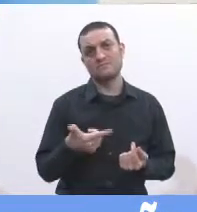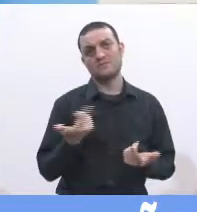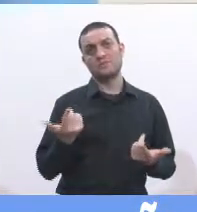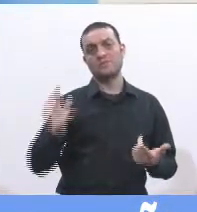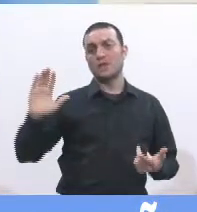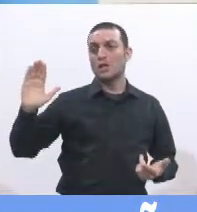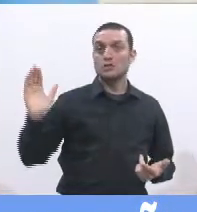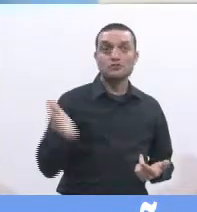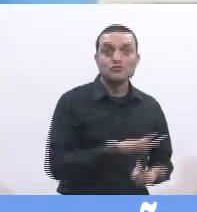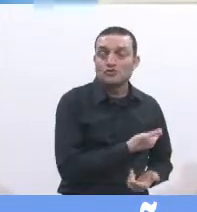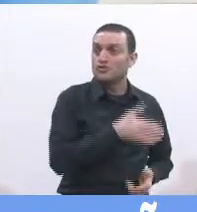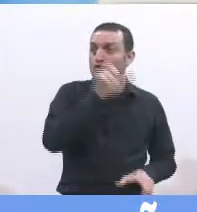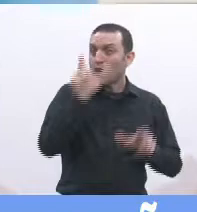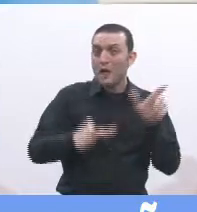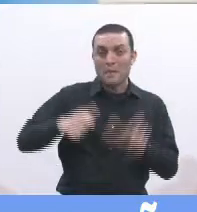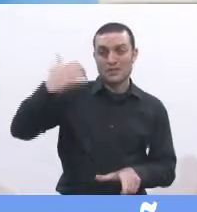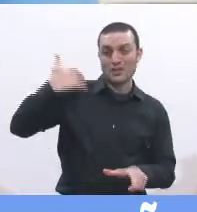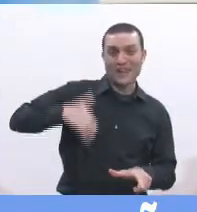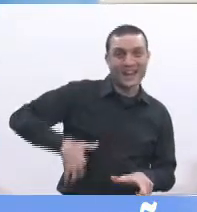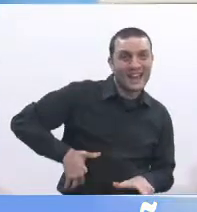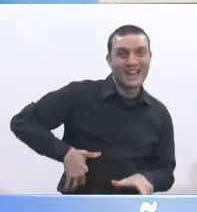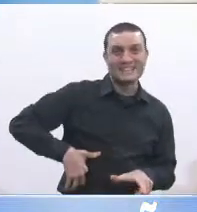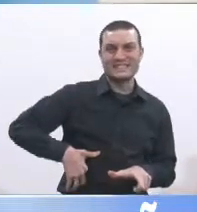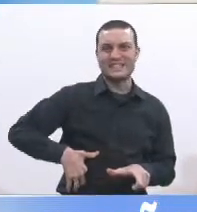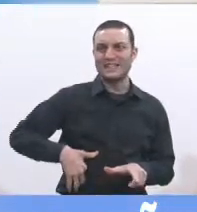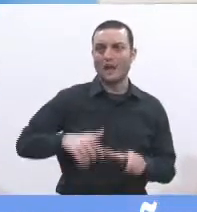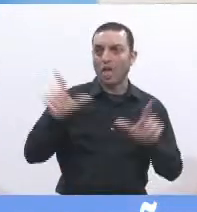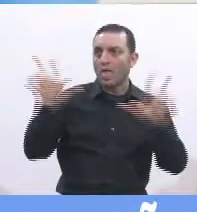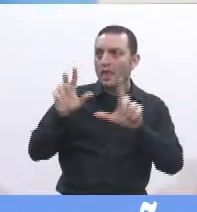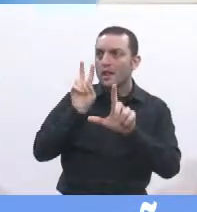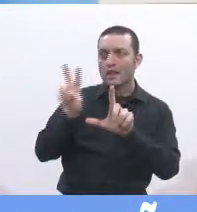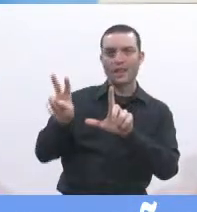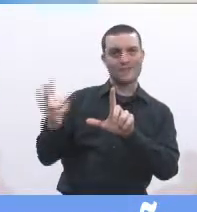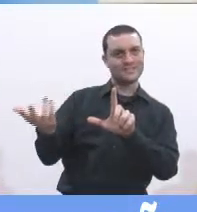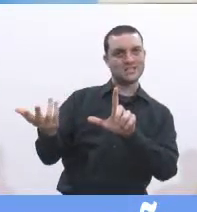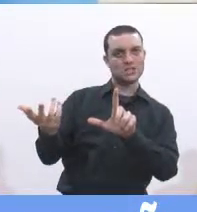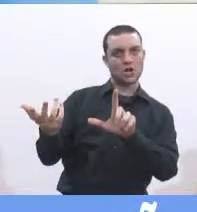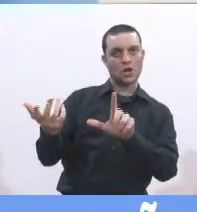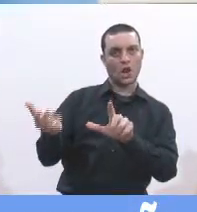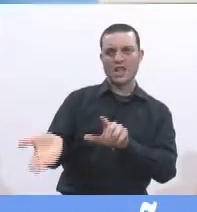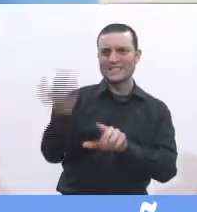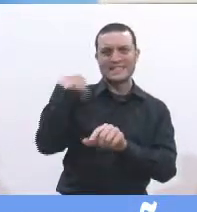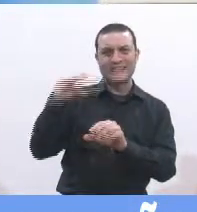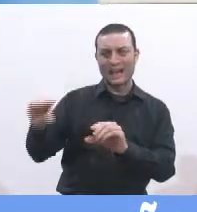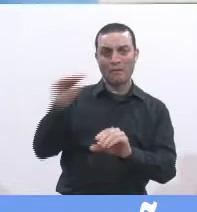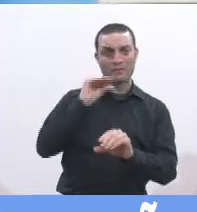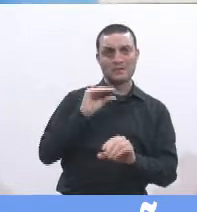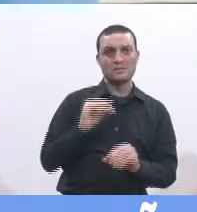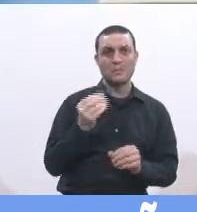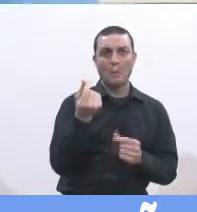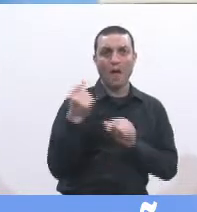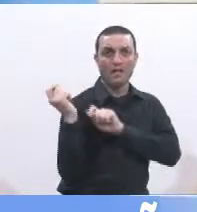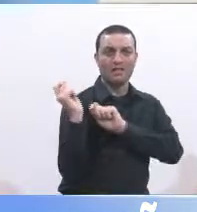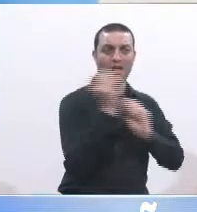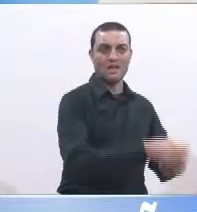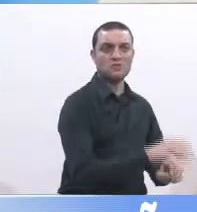nos enteramos por televisión que le sacaban un punto de coparticipación. Que inmediatamente al otro día dejó de recibir dinero,